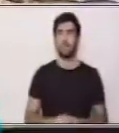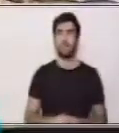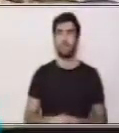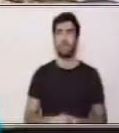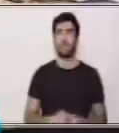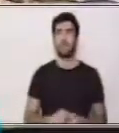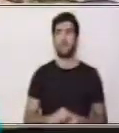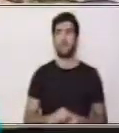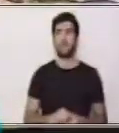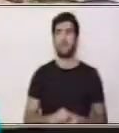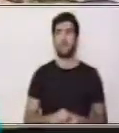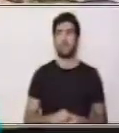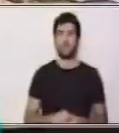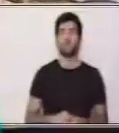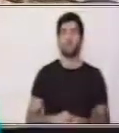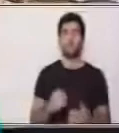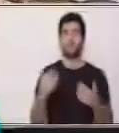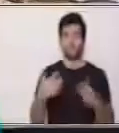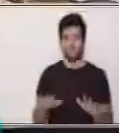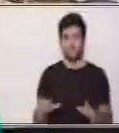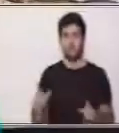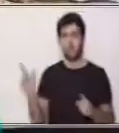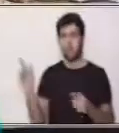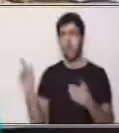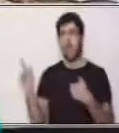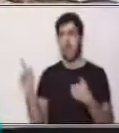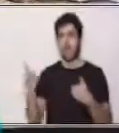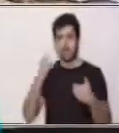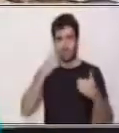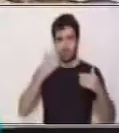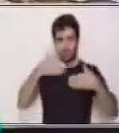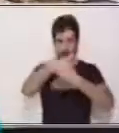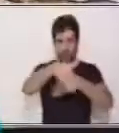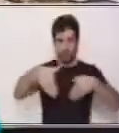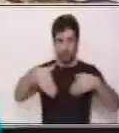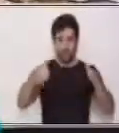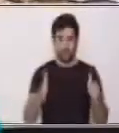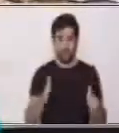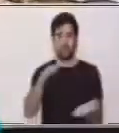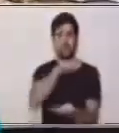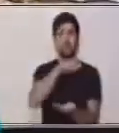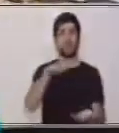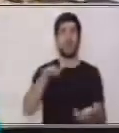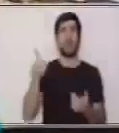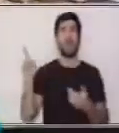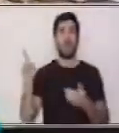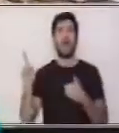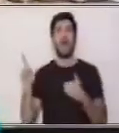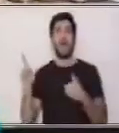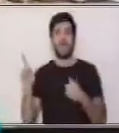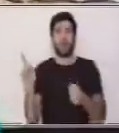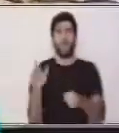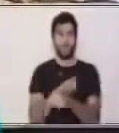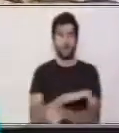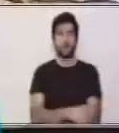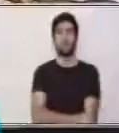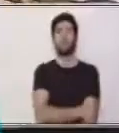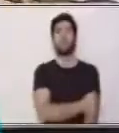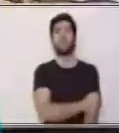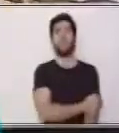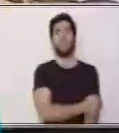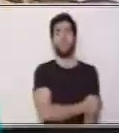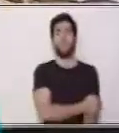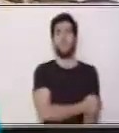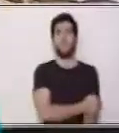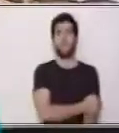bases. Entonces, tienen sus caras laterales, lo que estábamos diciendo que eran las bases. Muy